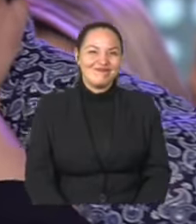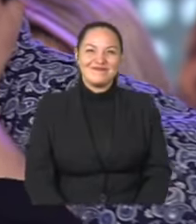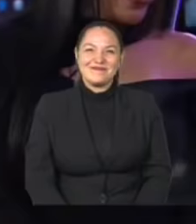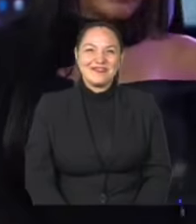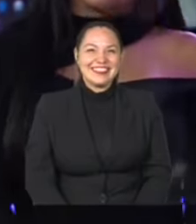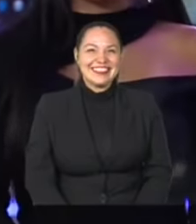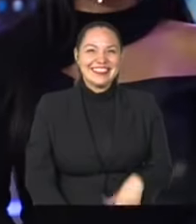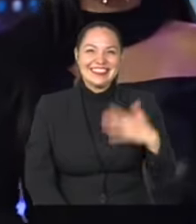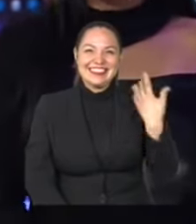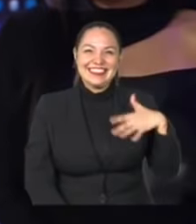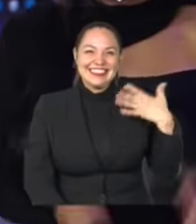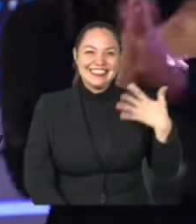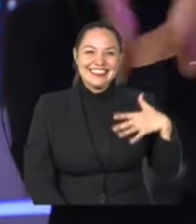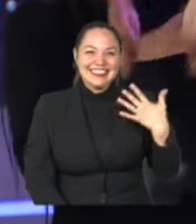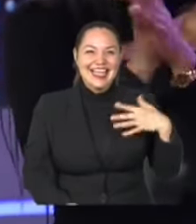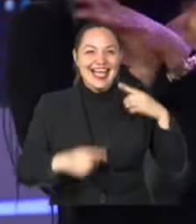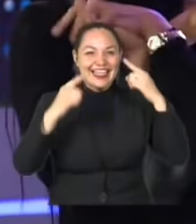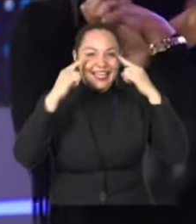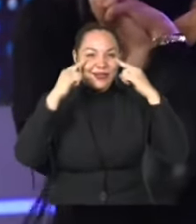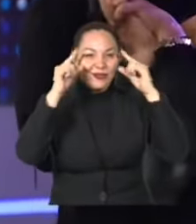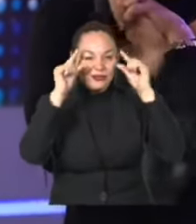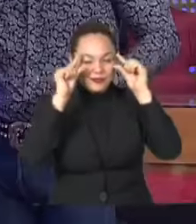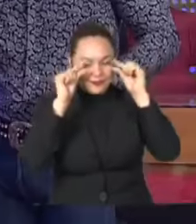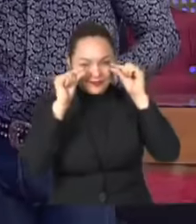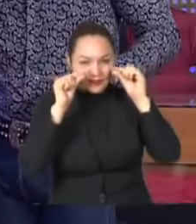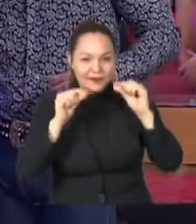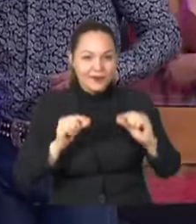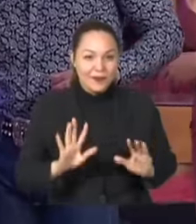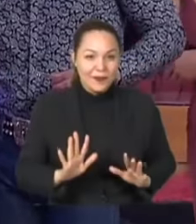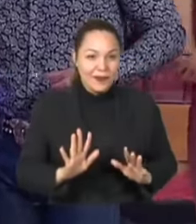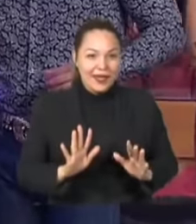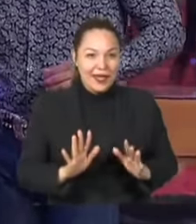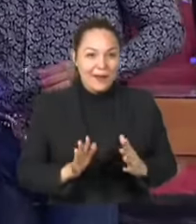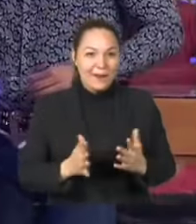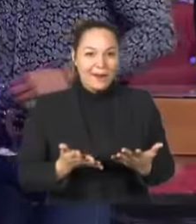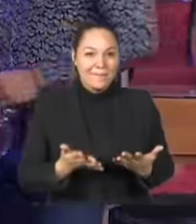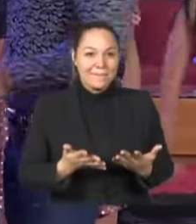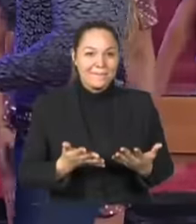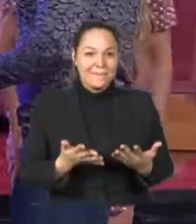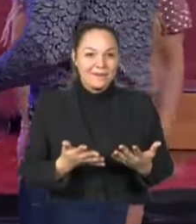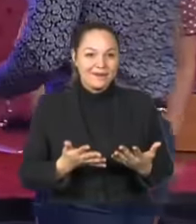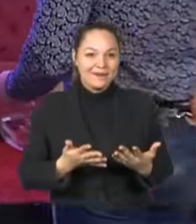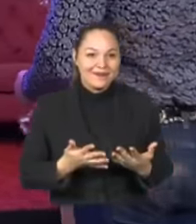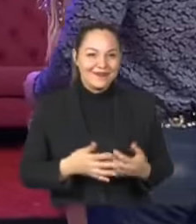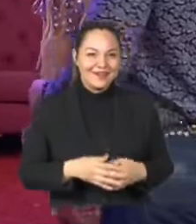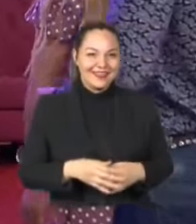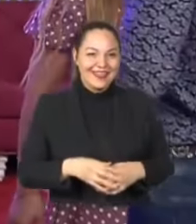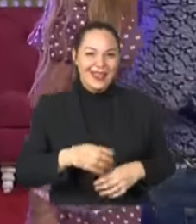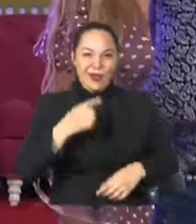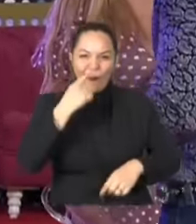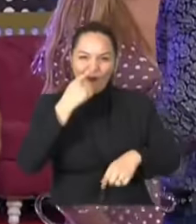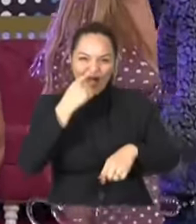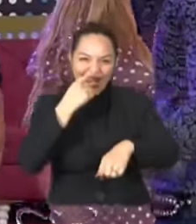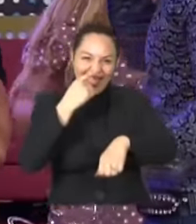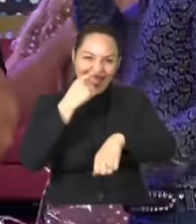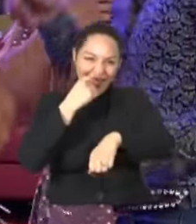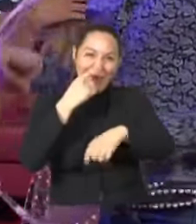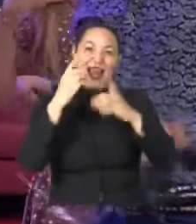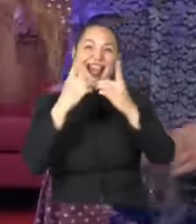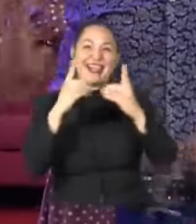¡Huele! ¡Ay, ay, ay! ¡No, hasta cerró los ojos! ¡Señor Chavana, espérame un tantito! Espérame, préstame la mano. ¡Que mórdelo, na! ¡Huele a